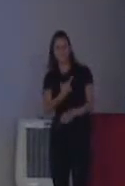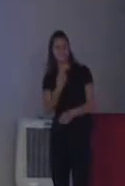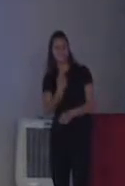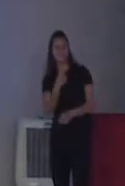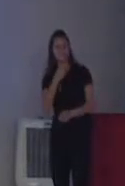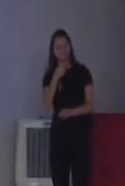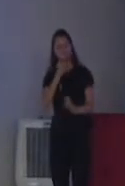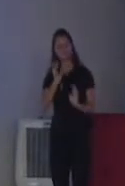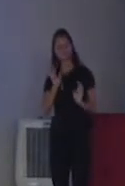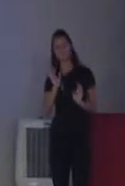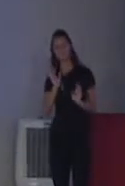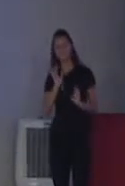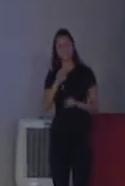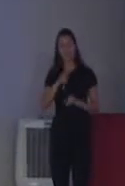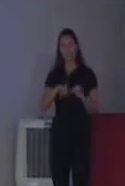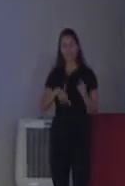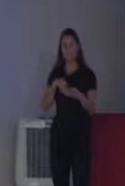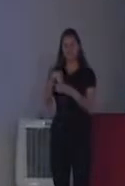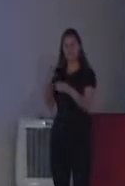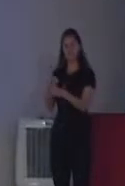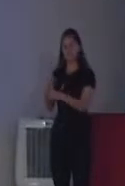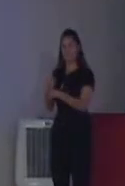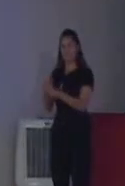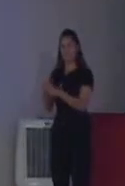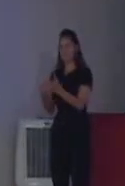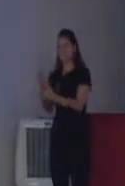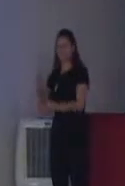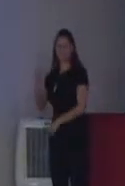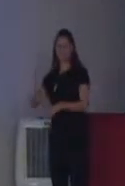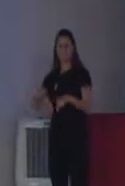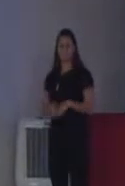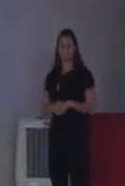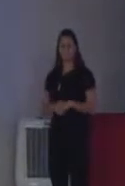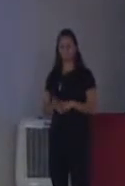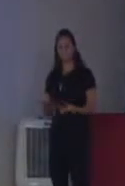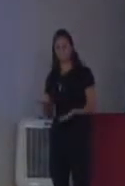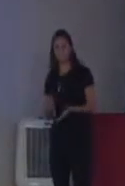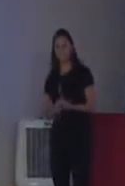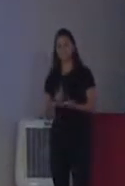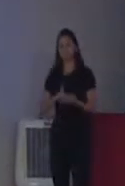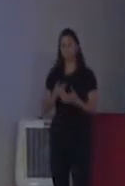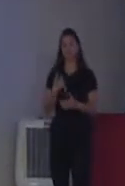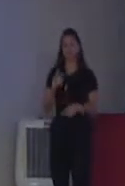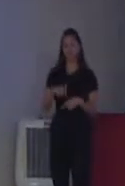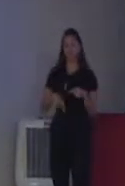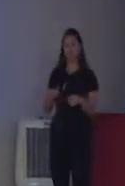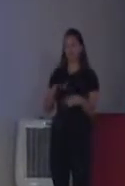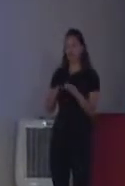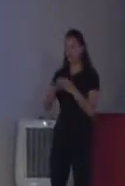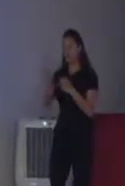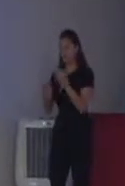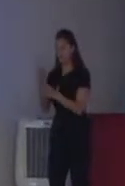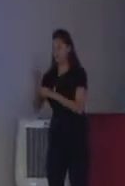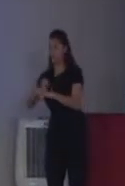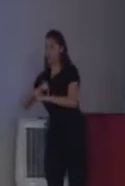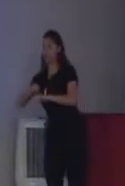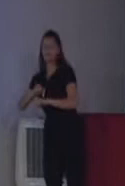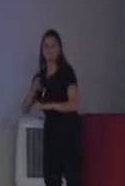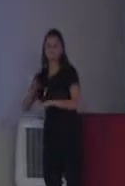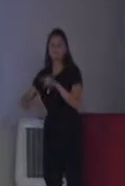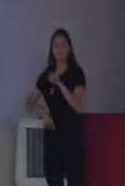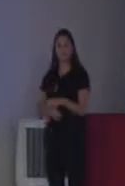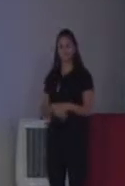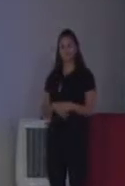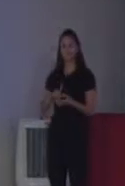que uno pueda estar en los espacios de producción. ¿Eso qué quiere decir? Que uno no pueda estar en un espacio donde se producen cosas. Eso